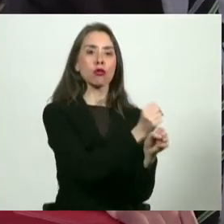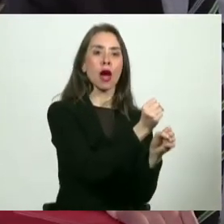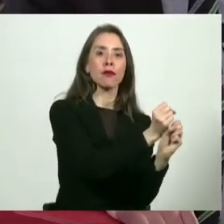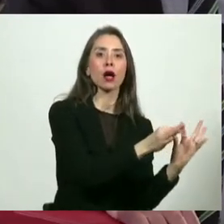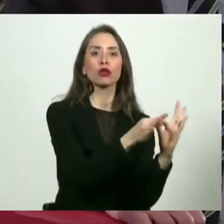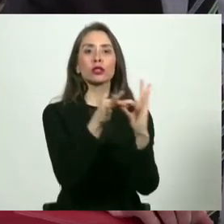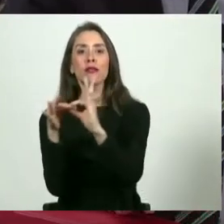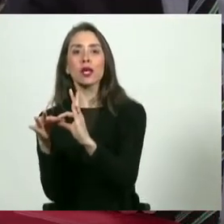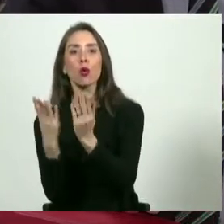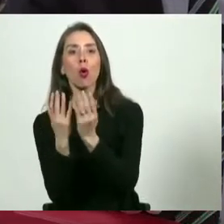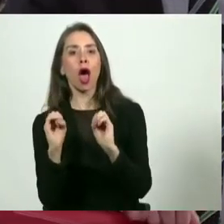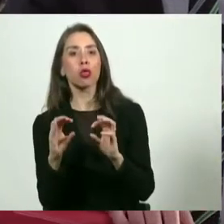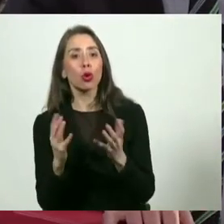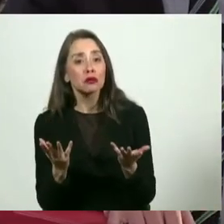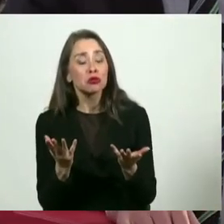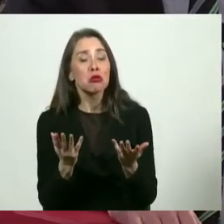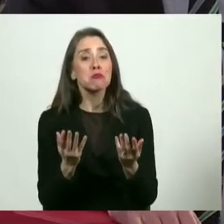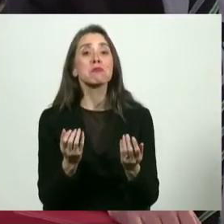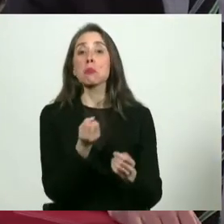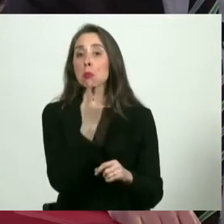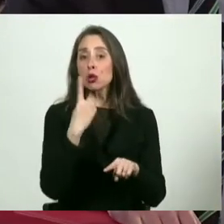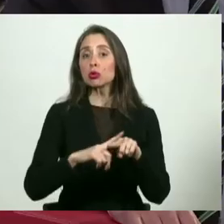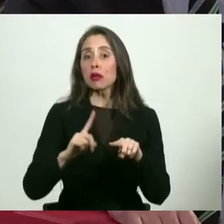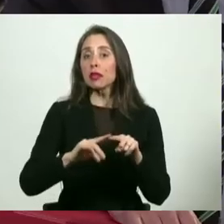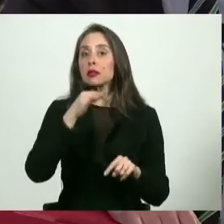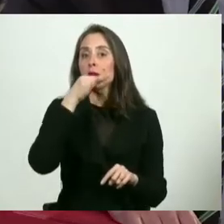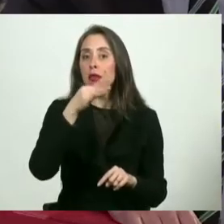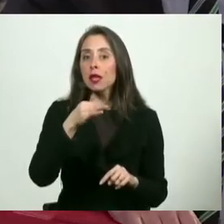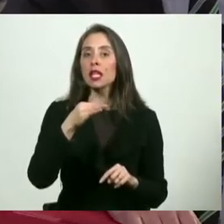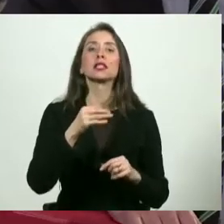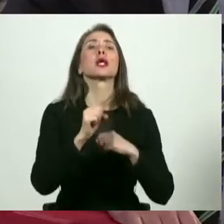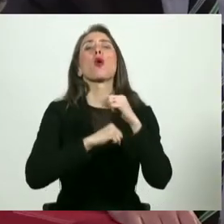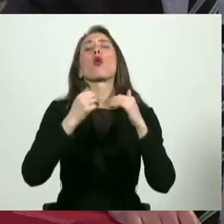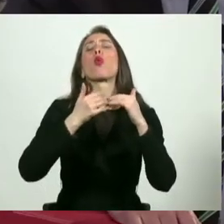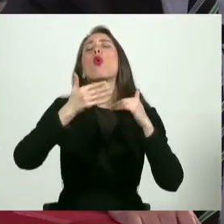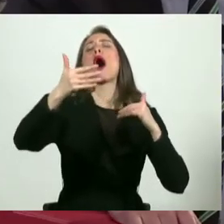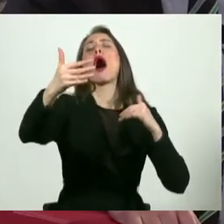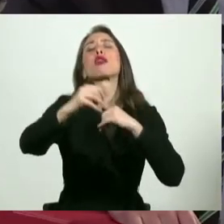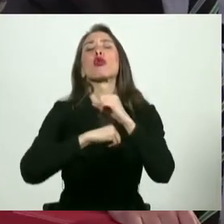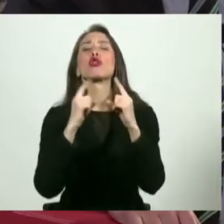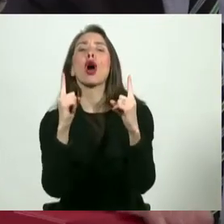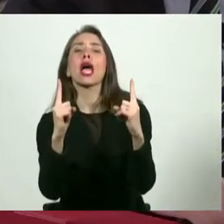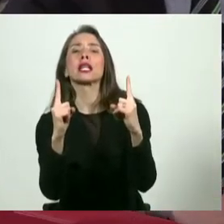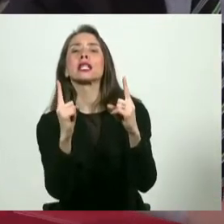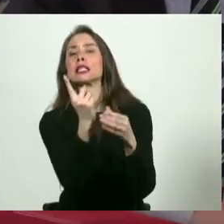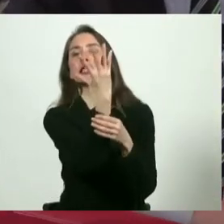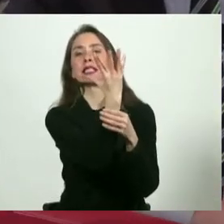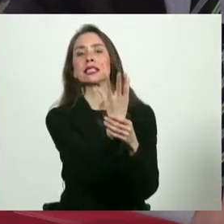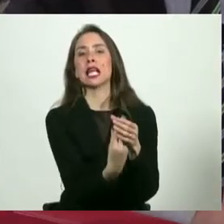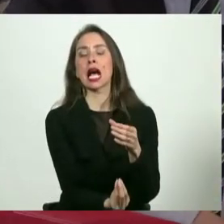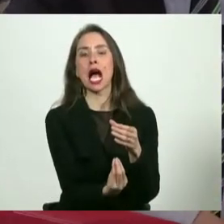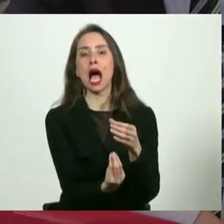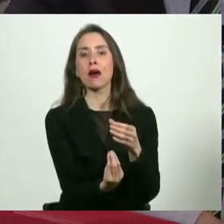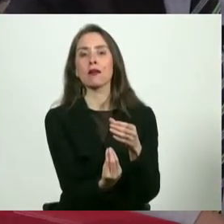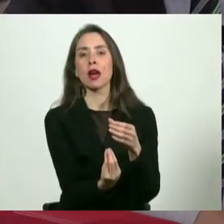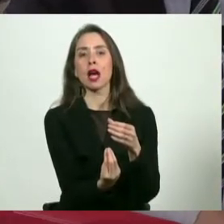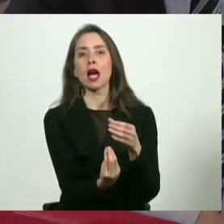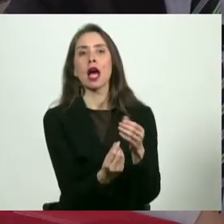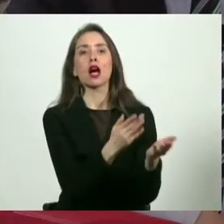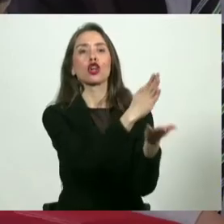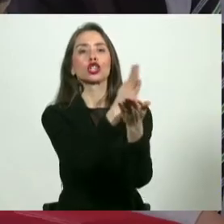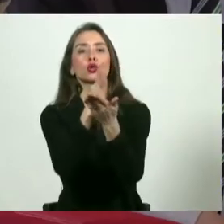tratado de... Porque, claro, muchas veces se plantea, ya, en X cantidad de años vamos a acabar con determinada cantidad de